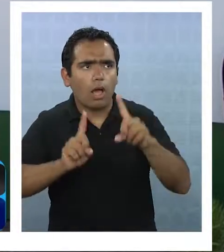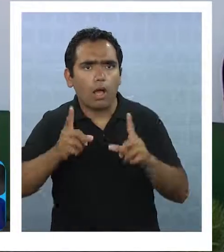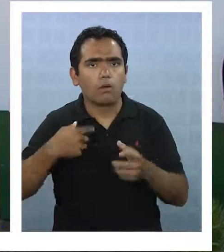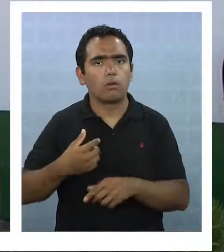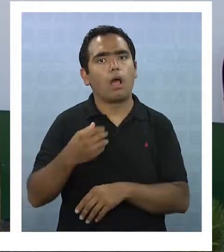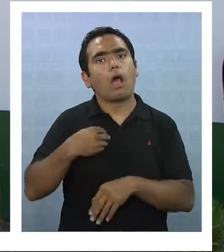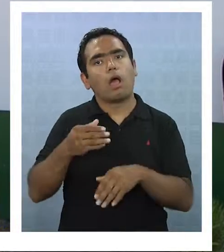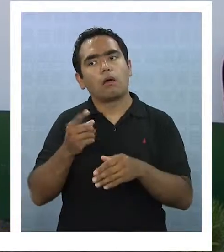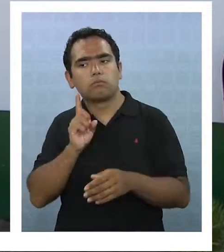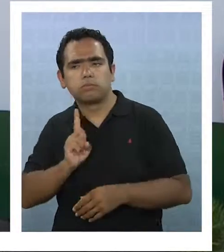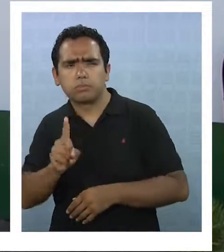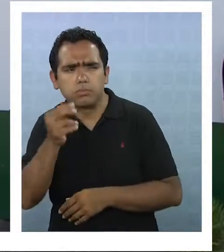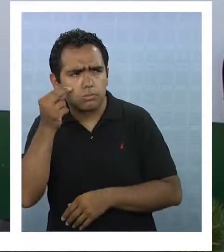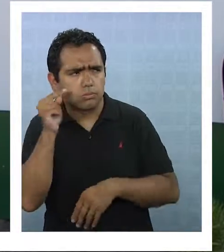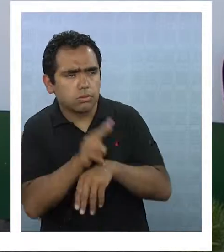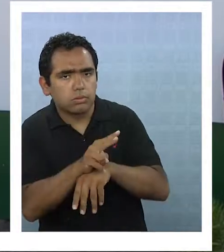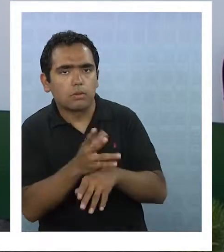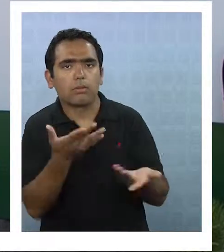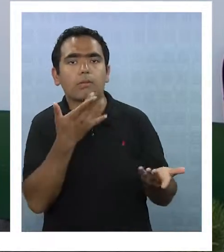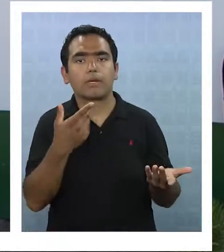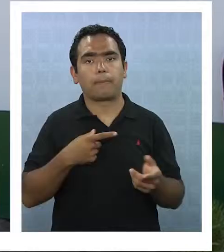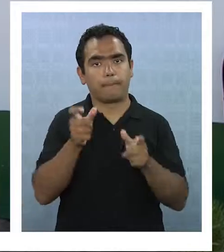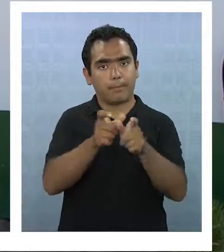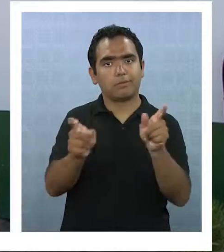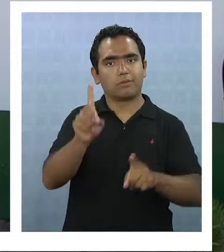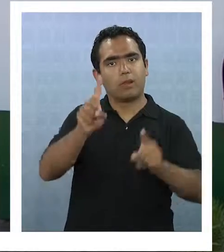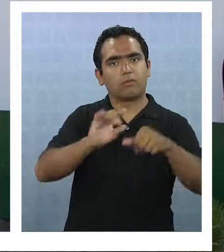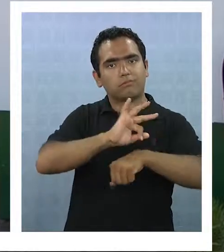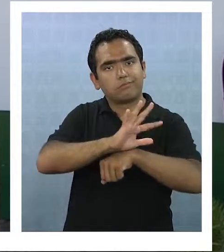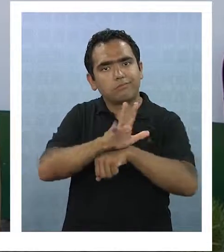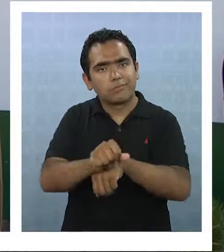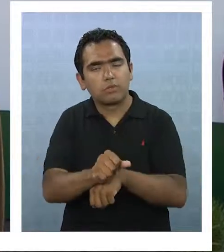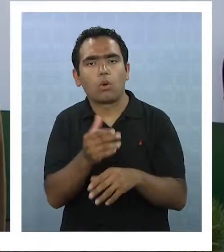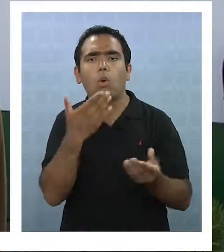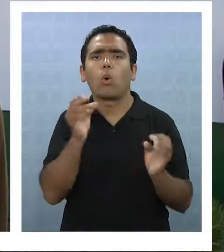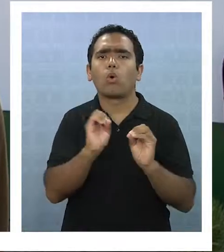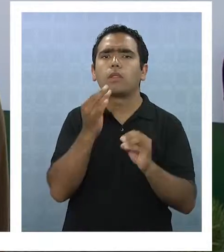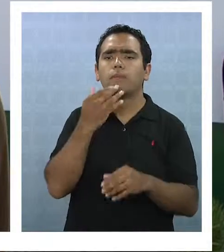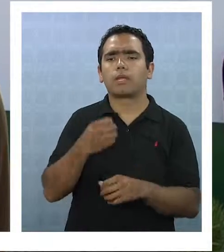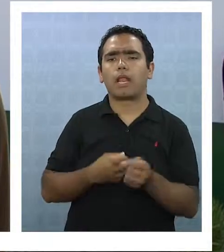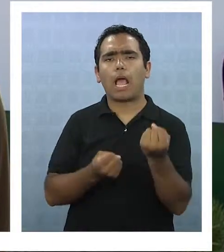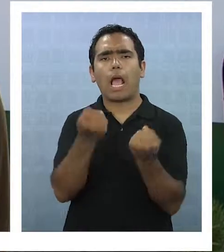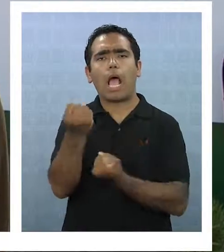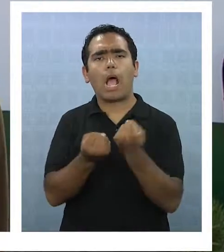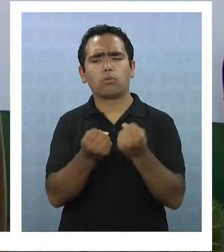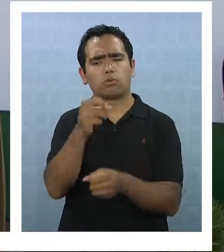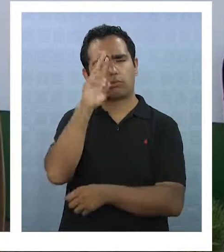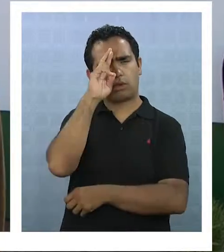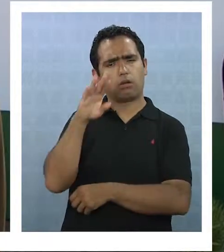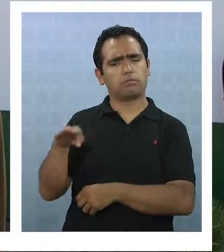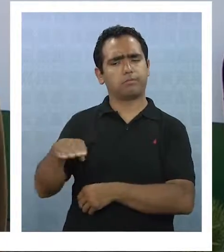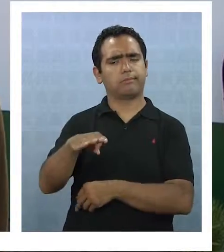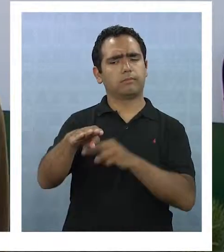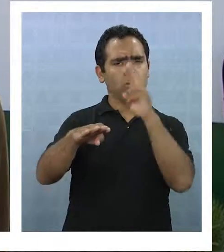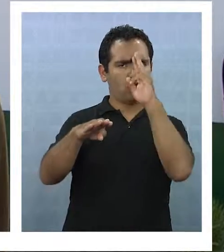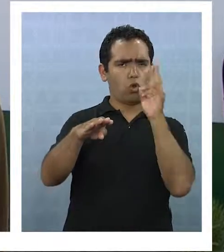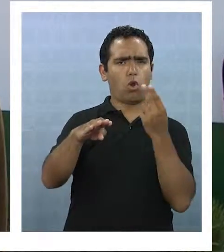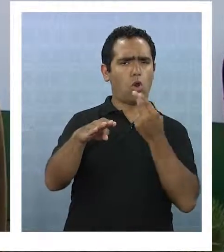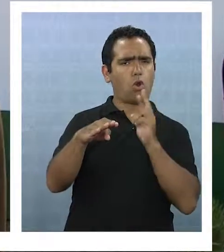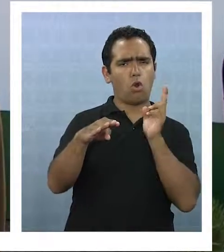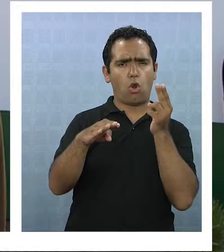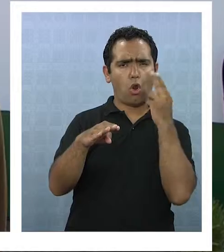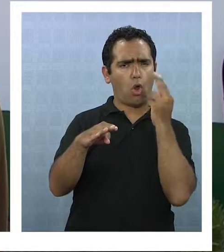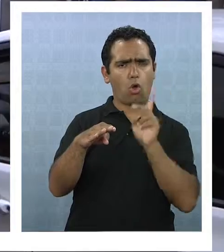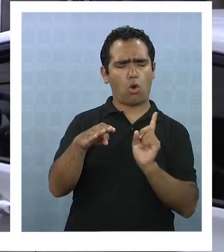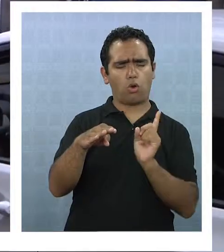aproveche estas fiestas para cometer algún delito o algún vehículo extraño, que si lo detectan, llamen de inmediato a Carabineros para que obviamente